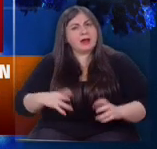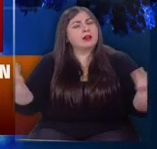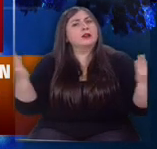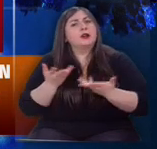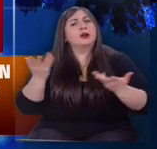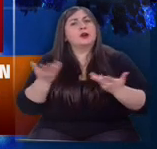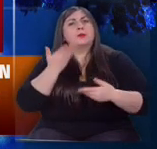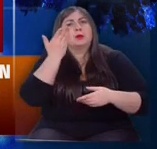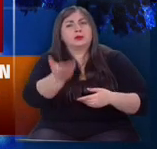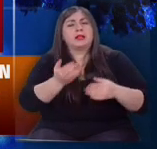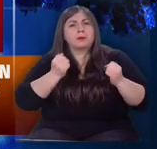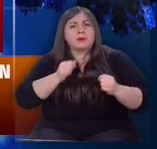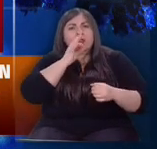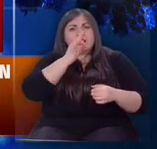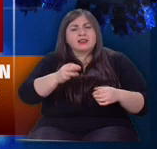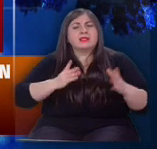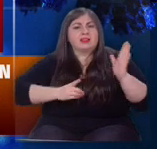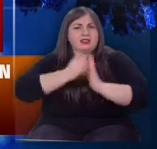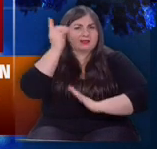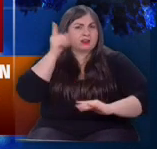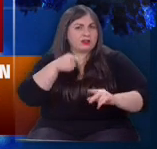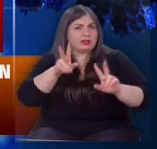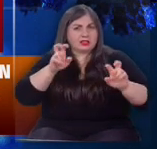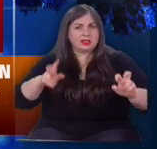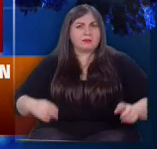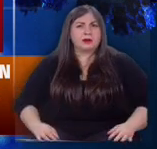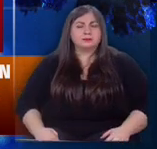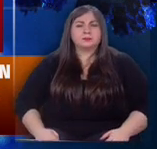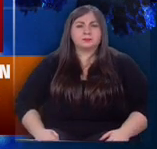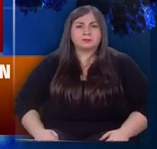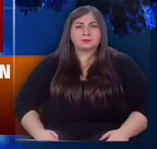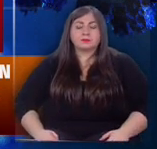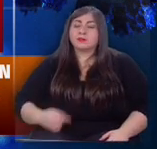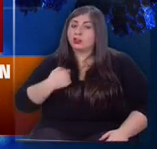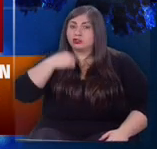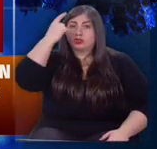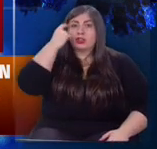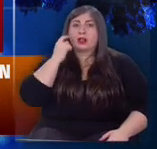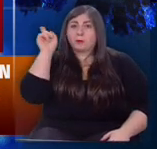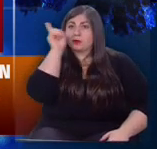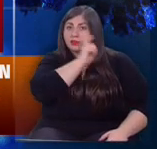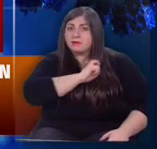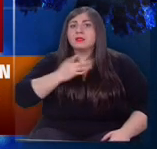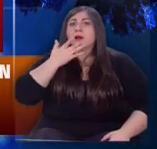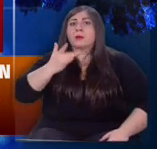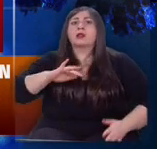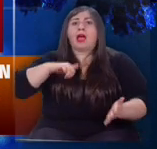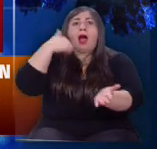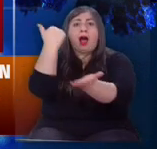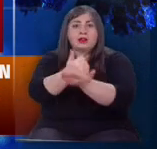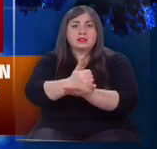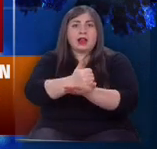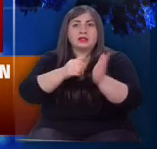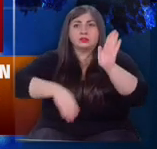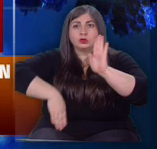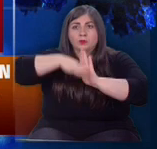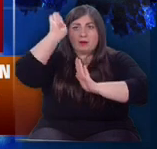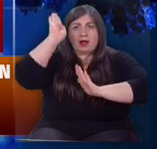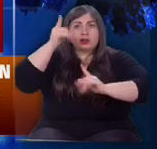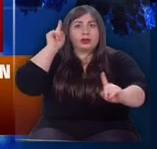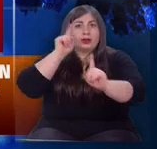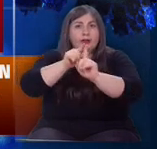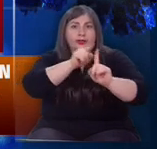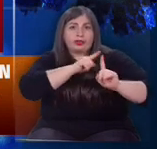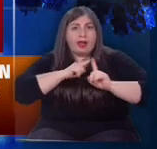podría predecir usted que se va a desarrollar este tema? Yo creo que va a ser muy complicado. Primero, porque los alcaldes mayoritariamente tienen el contacto directo